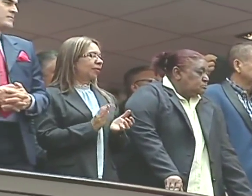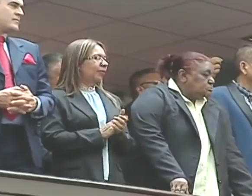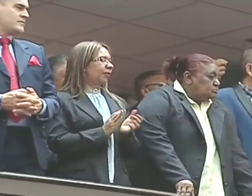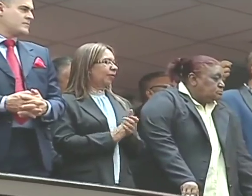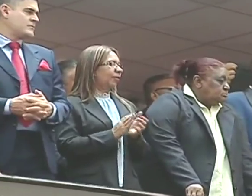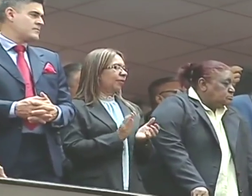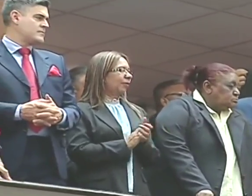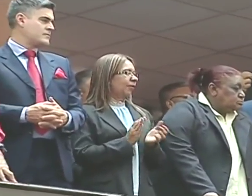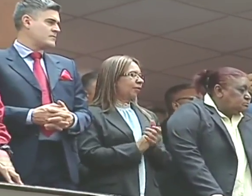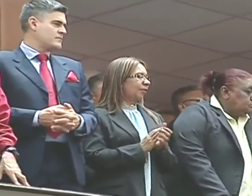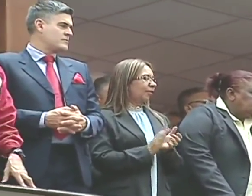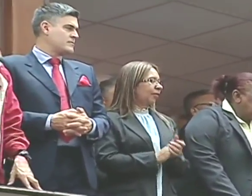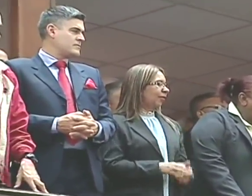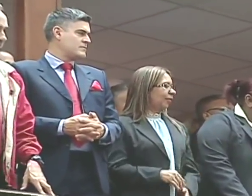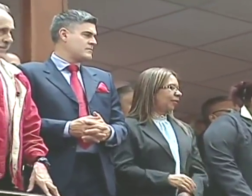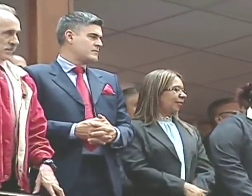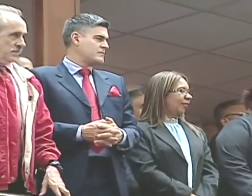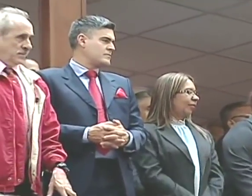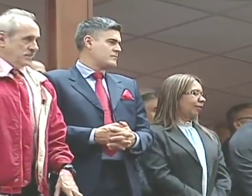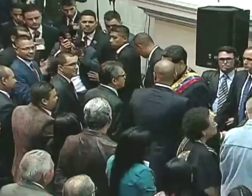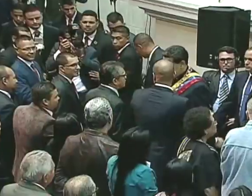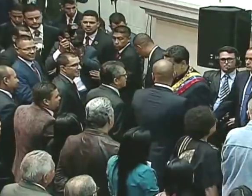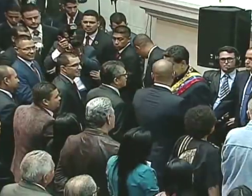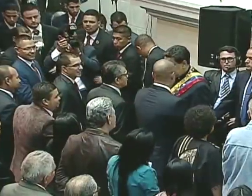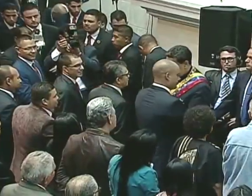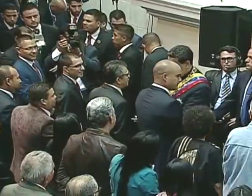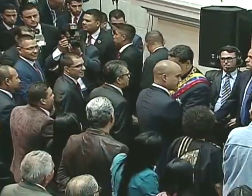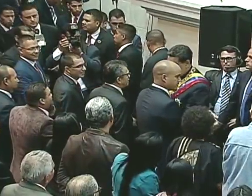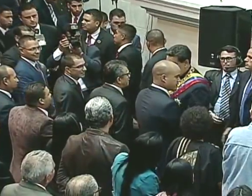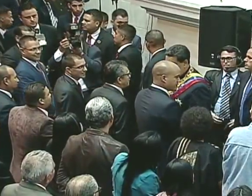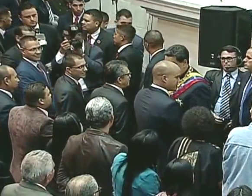Herrera, entre otros constituyentes de nuestro